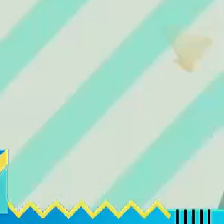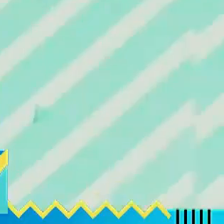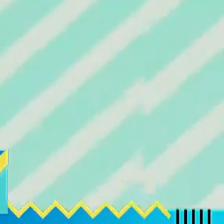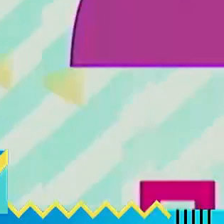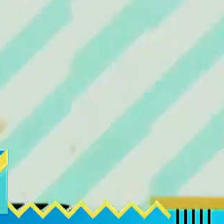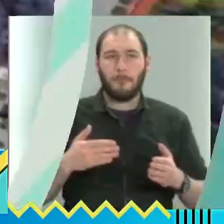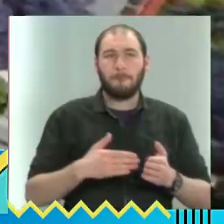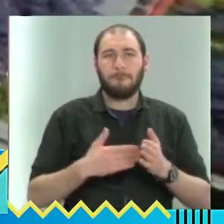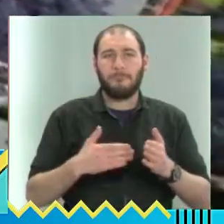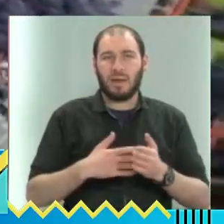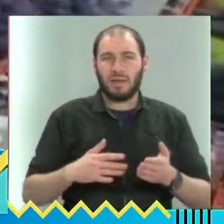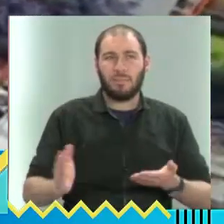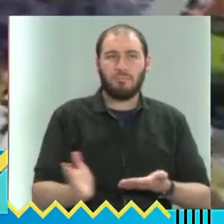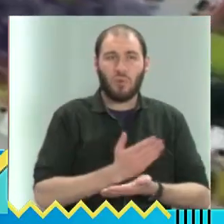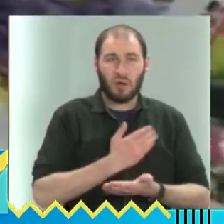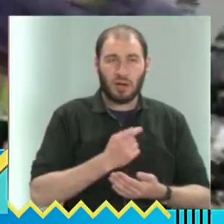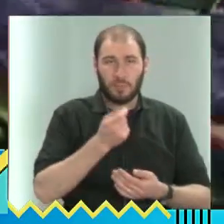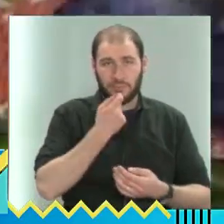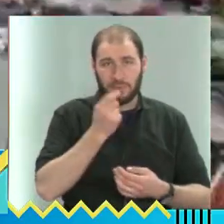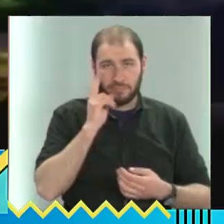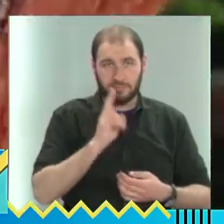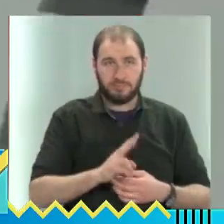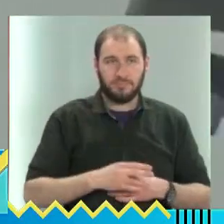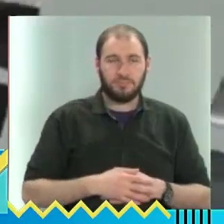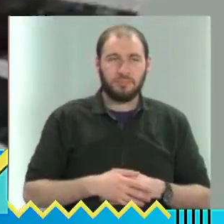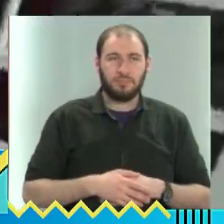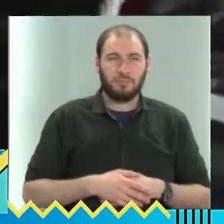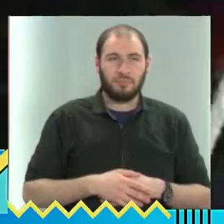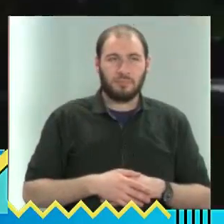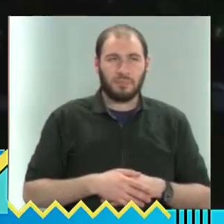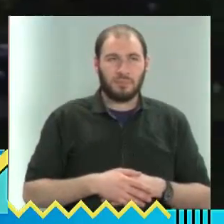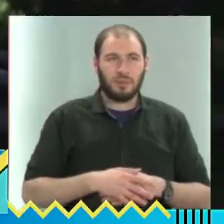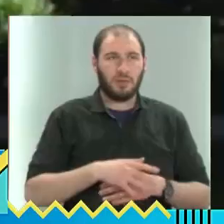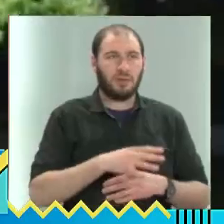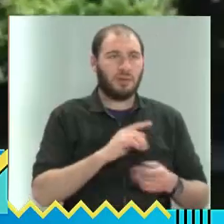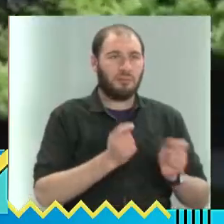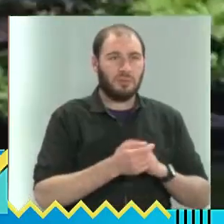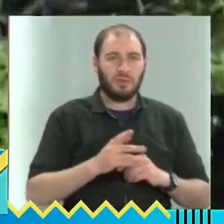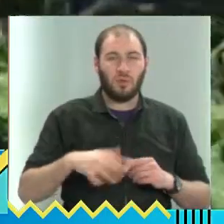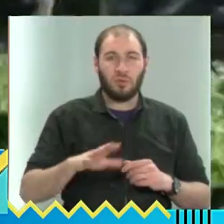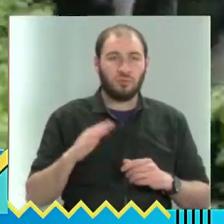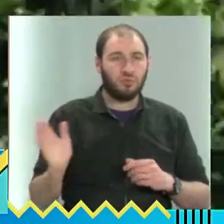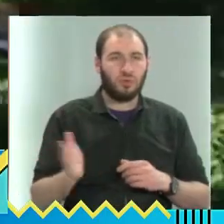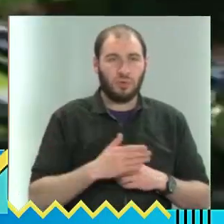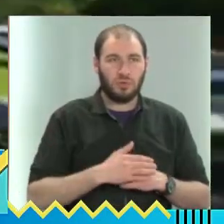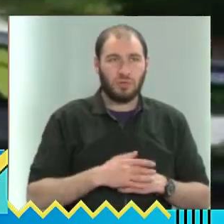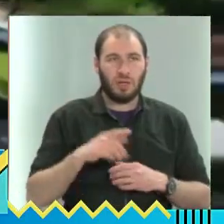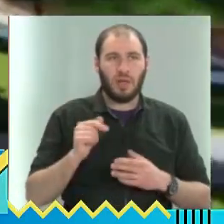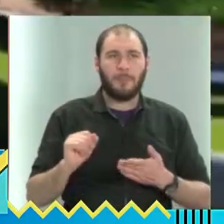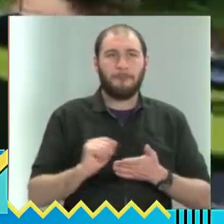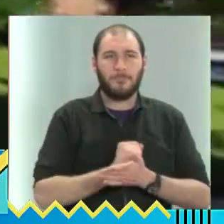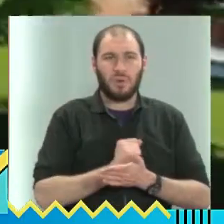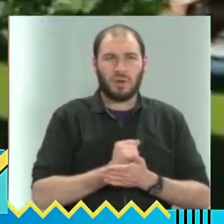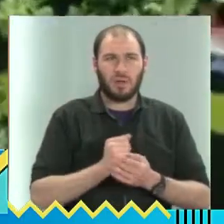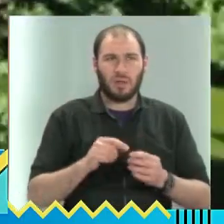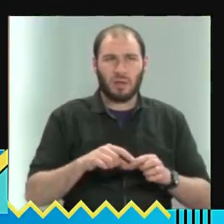las barreras urbanas y si ustedes se fijan, casi todos los espacios urbanos hoy en día han eliminado